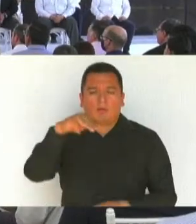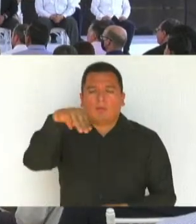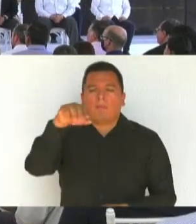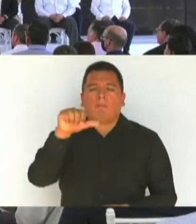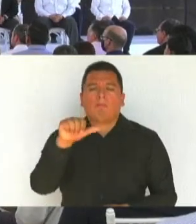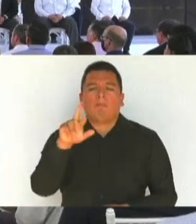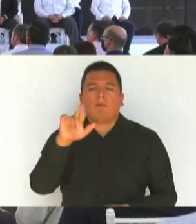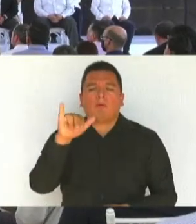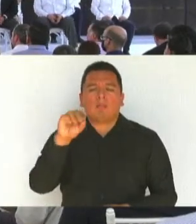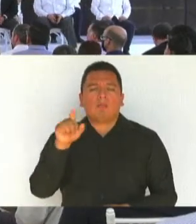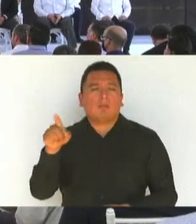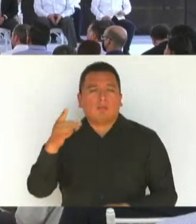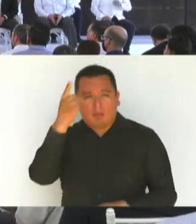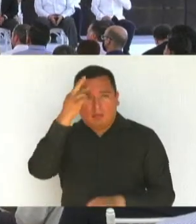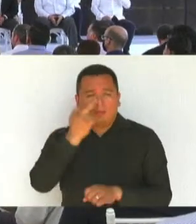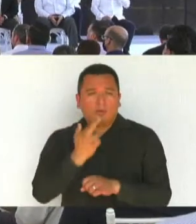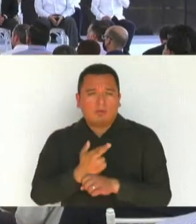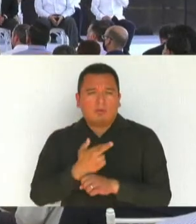del IMSS.